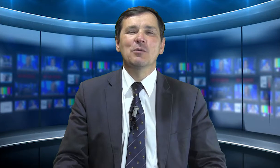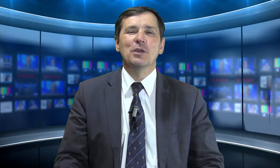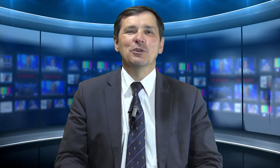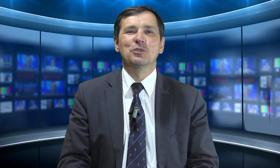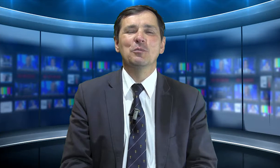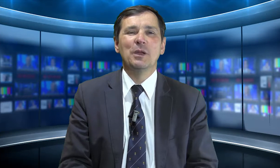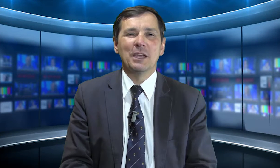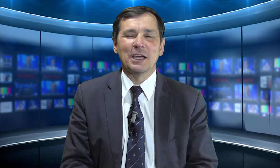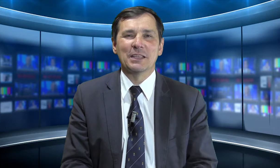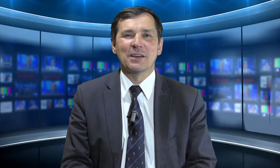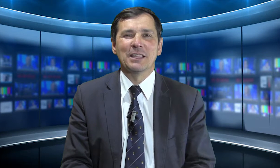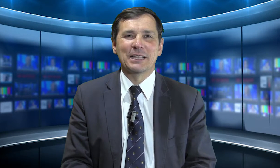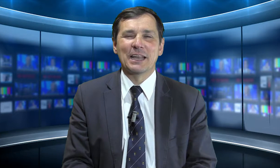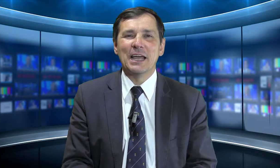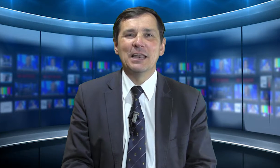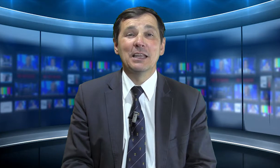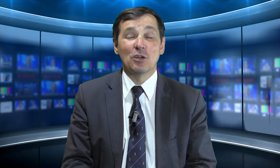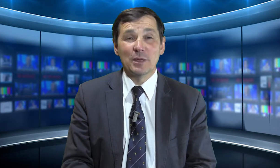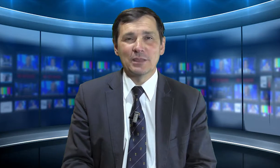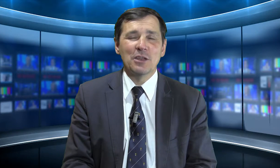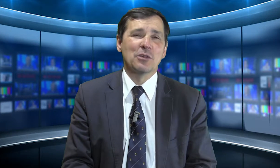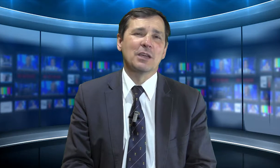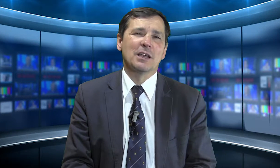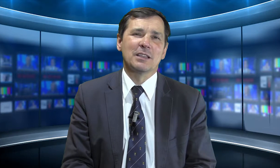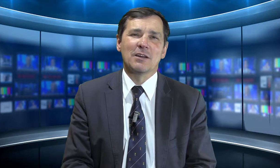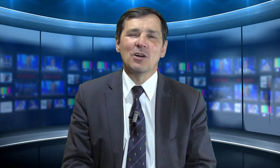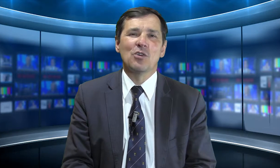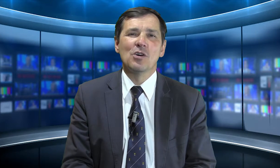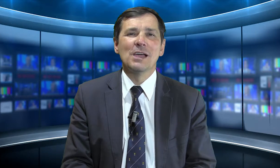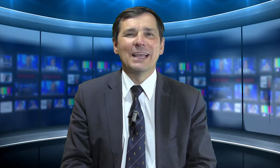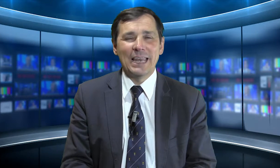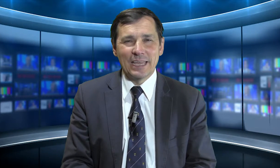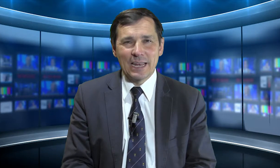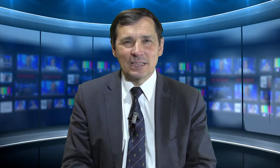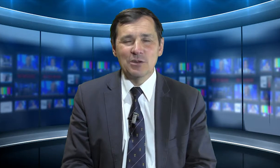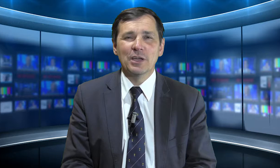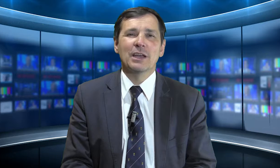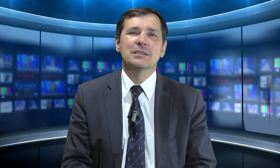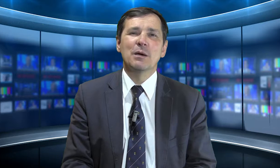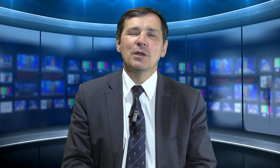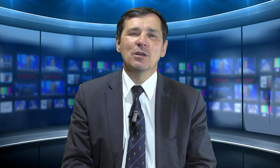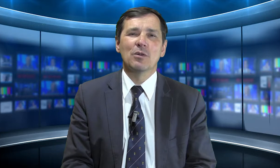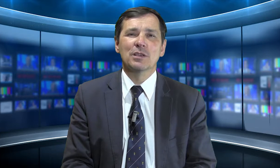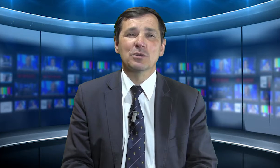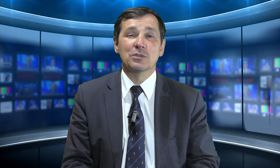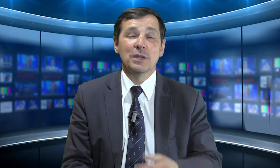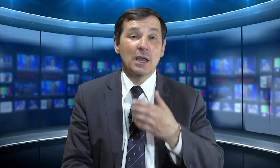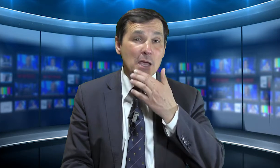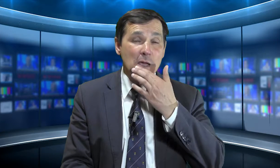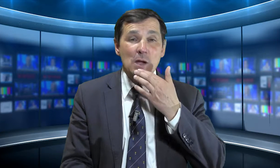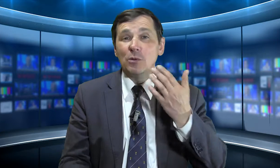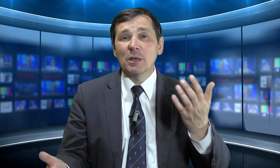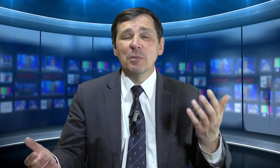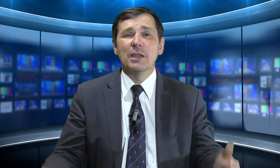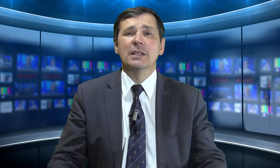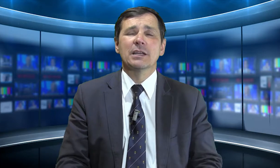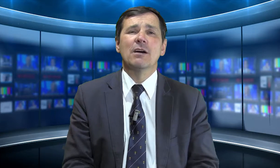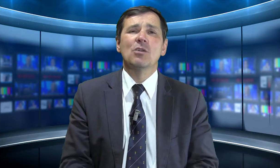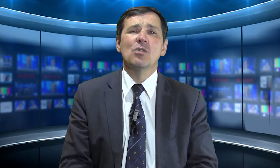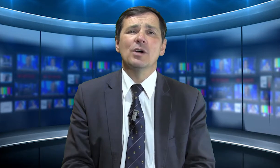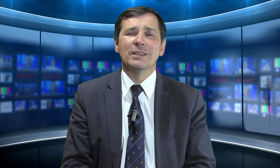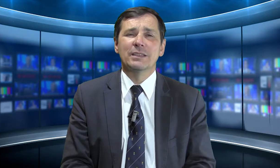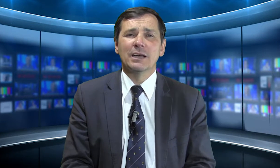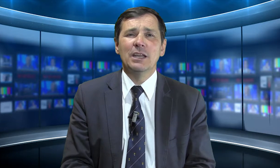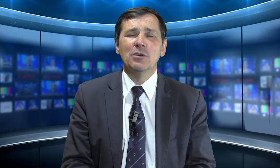¿Cómo están ustedes? Como de costumbre, a través de este canal, el comentario del trabajo legislativo que realizamos en el Congreso Nacional, como también